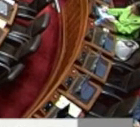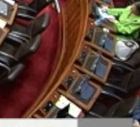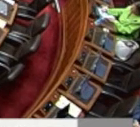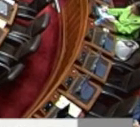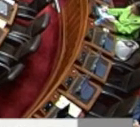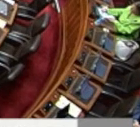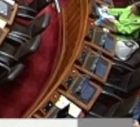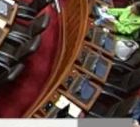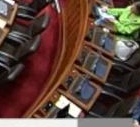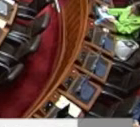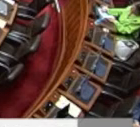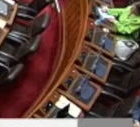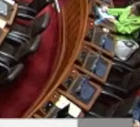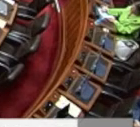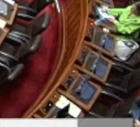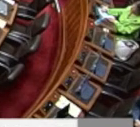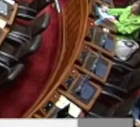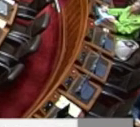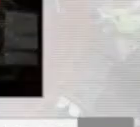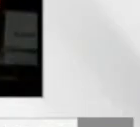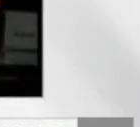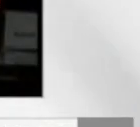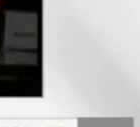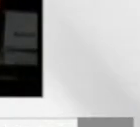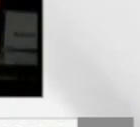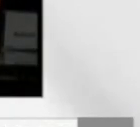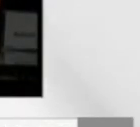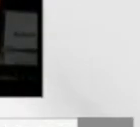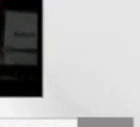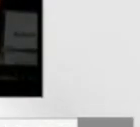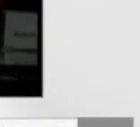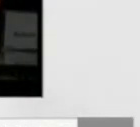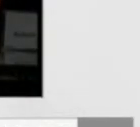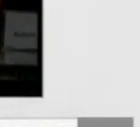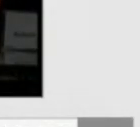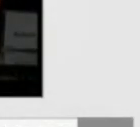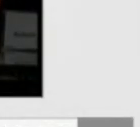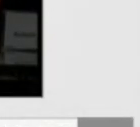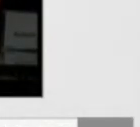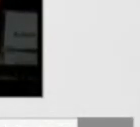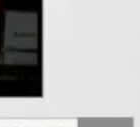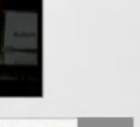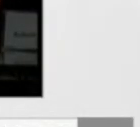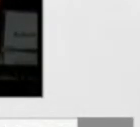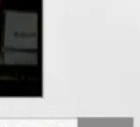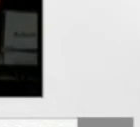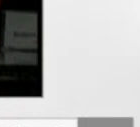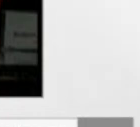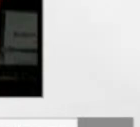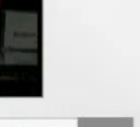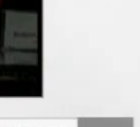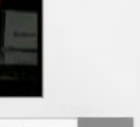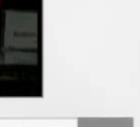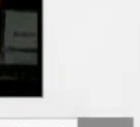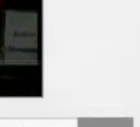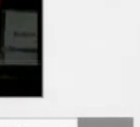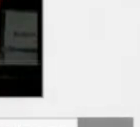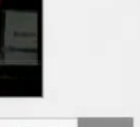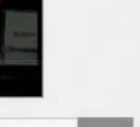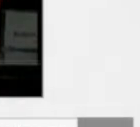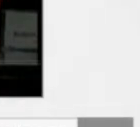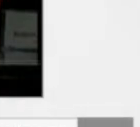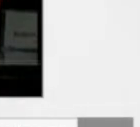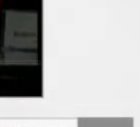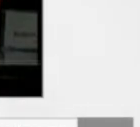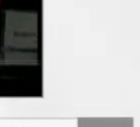anterior si ustedes cada uno con esa energía que tienen con